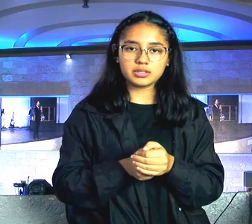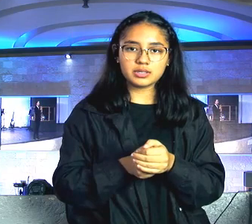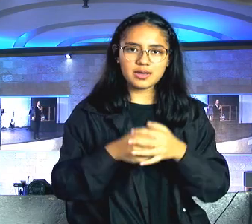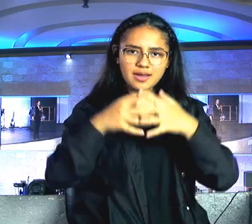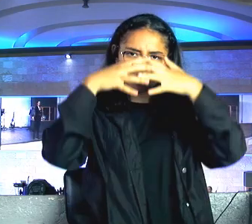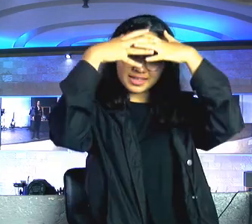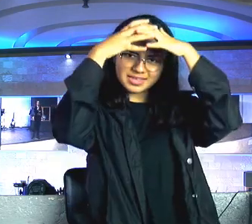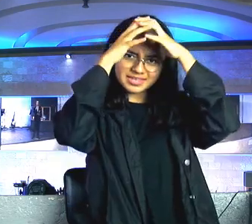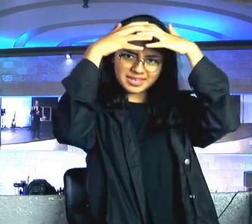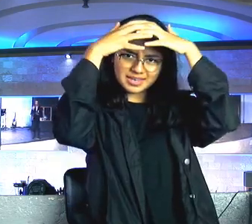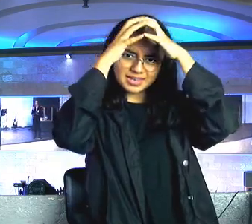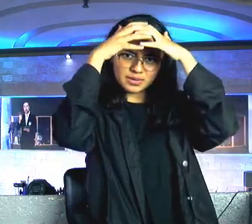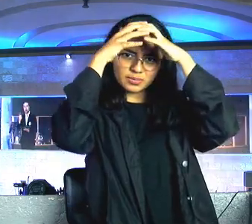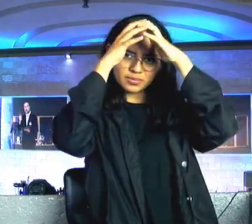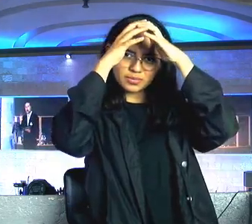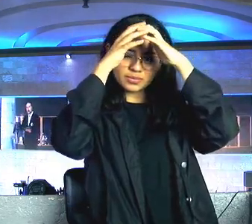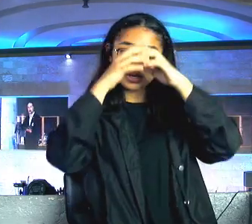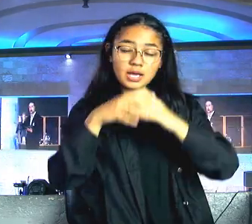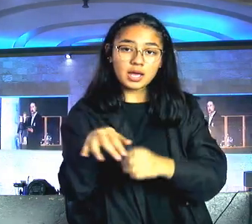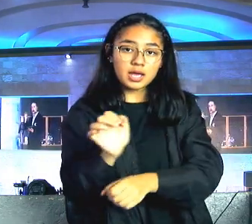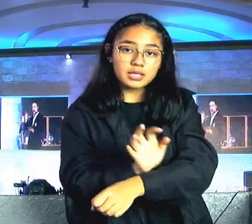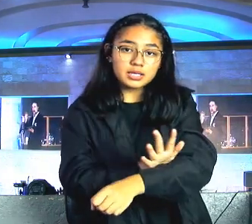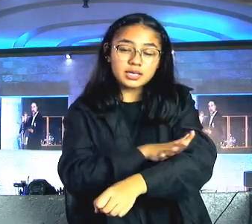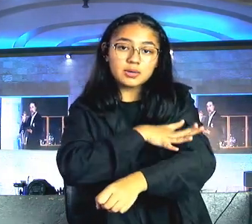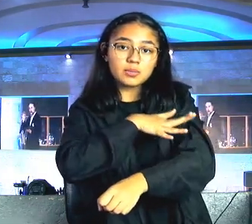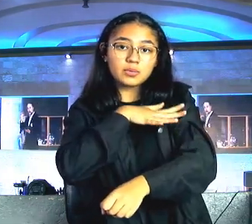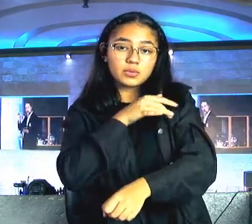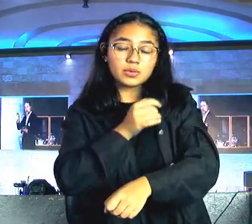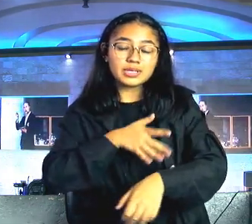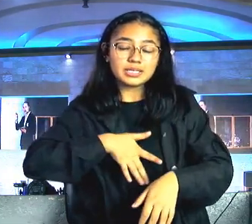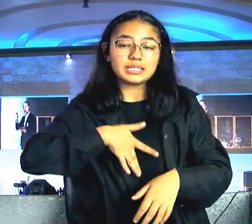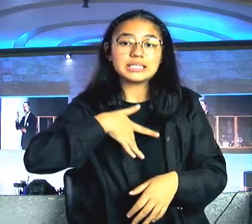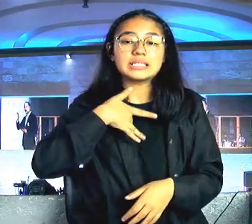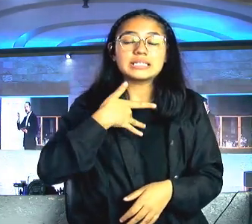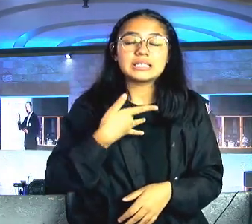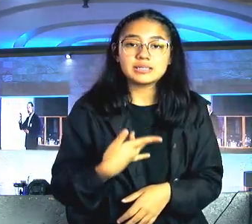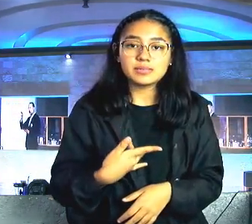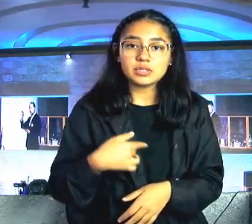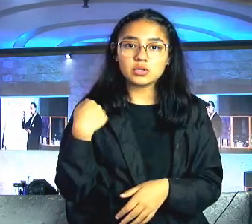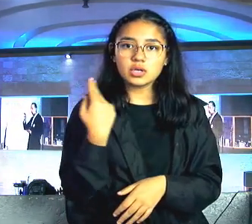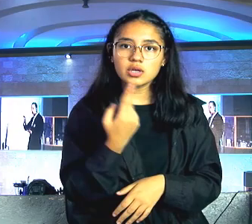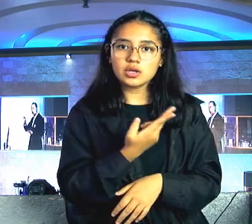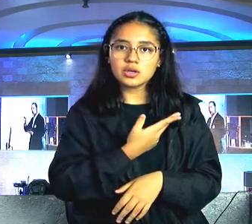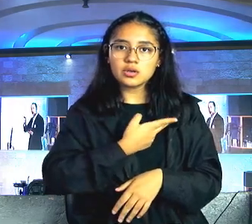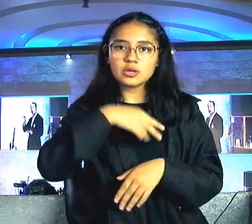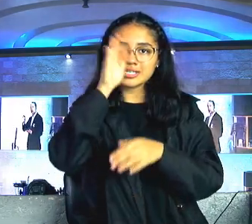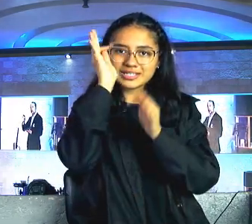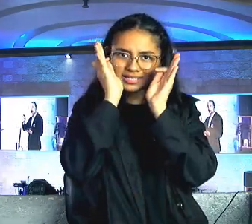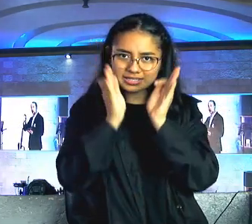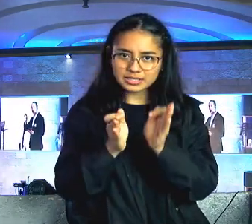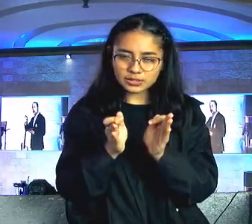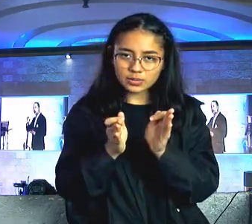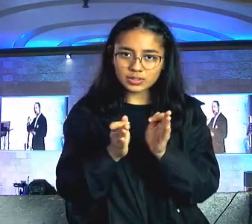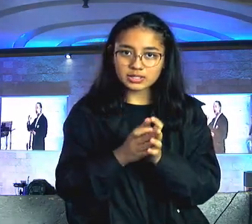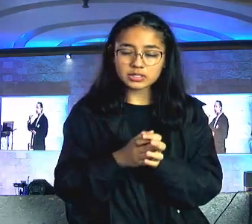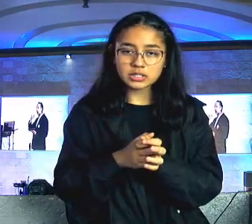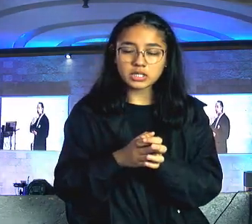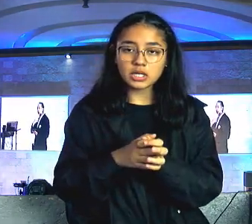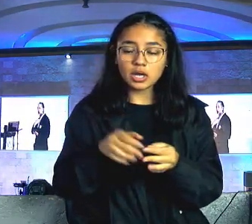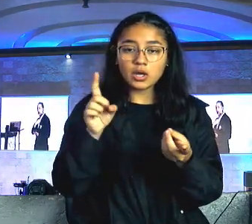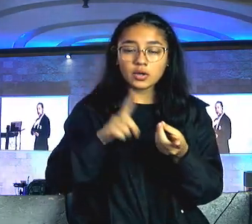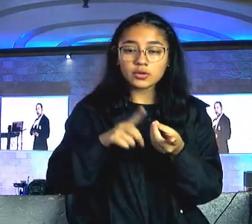a la zona de nuestros sentimientos, a la zona de nuestras decisiones, a la zona donde se